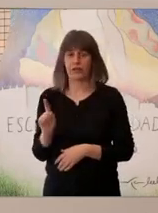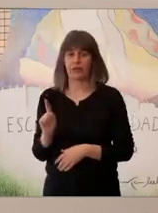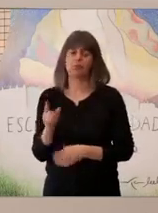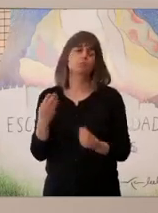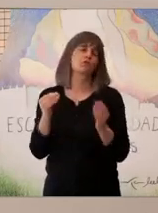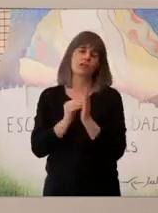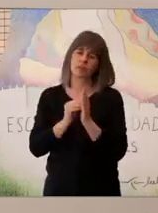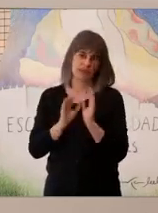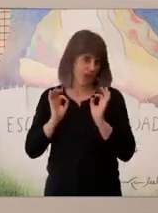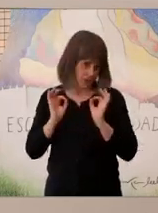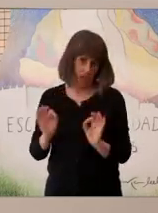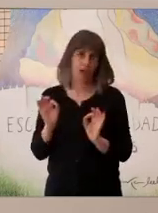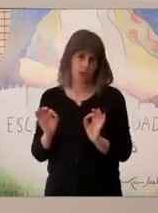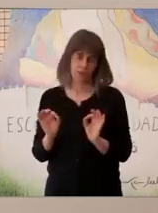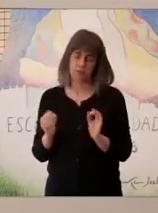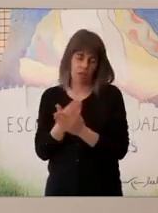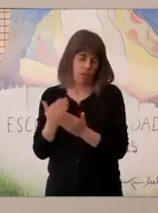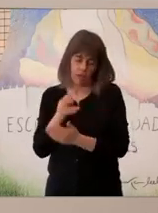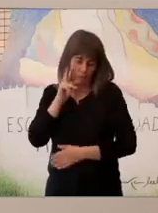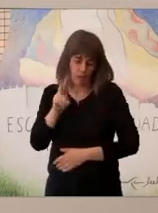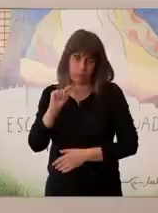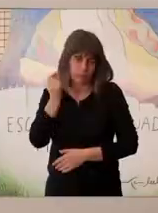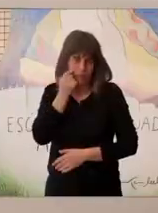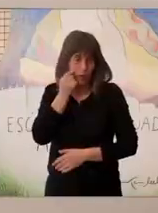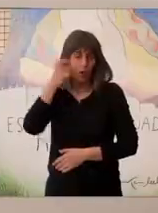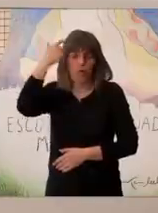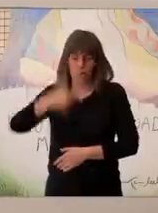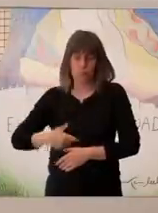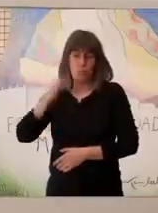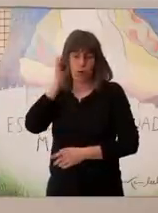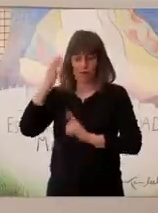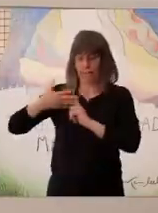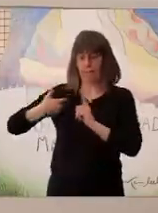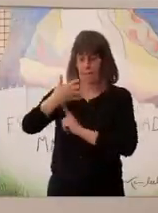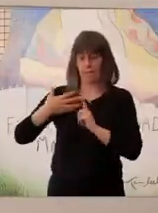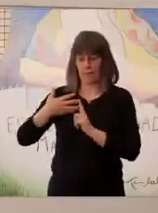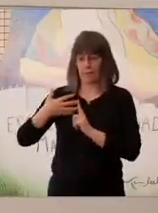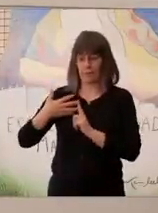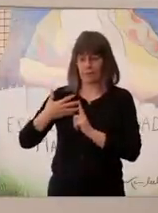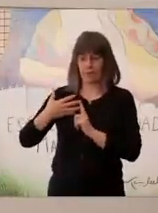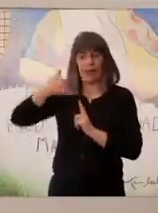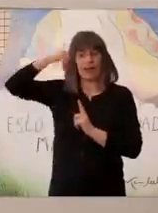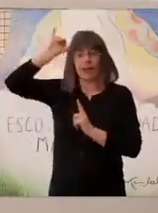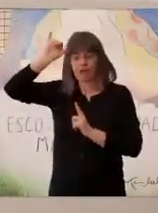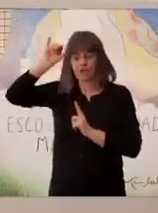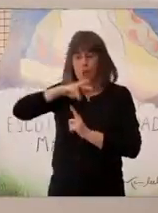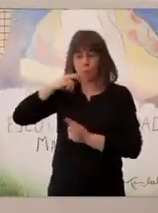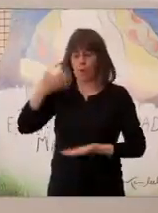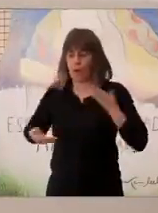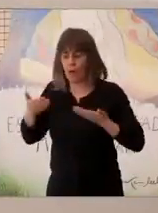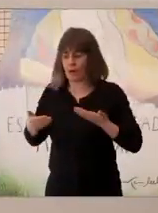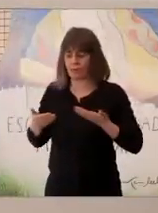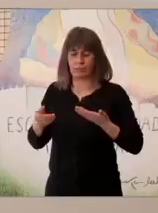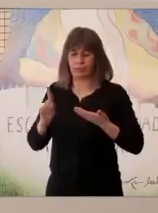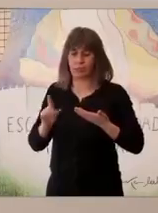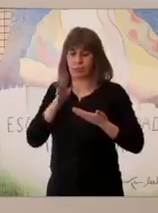en la mayor parte de las ocasiones, lo vemos diariamente, son las mujeres las últimas que van a valorar su propio riesgo, su propio riesgo y el de